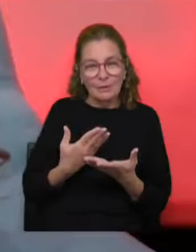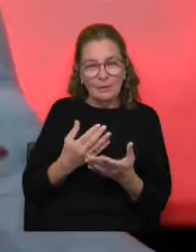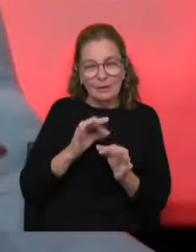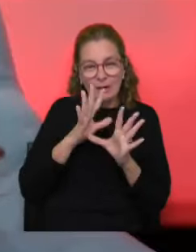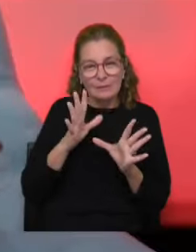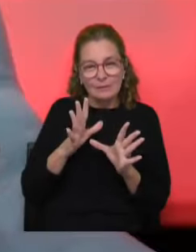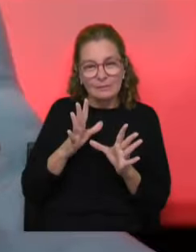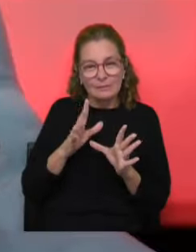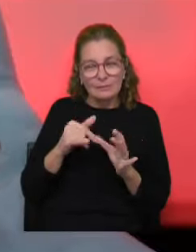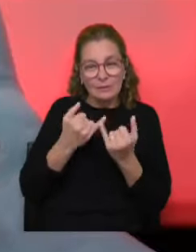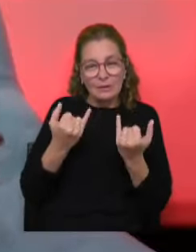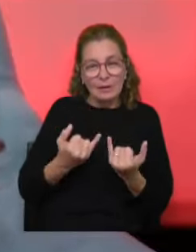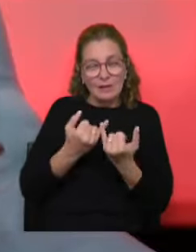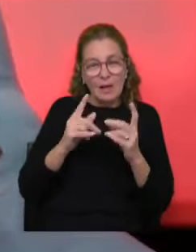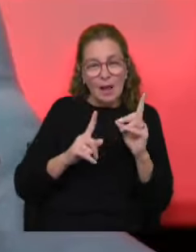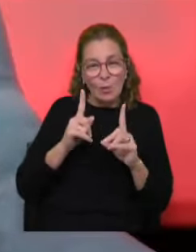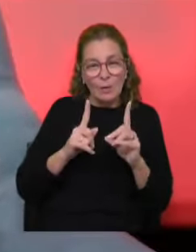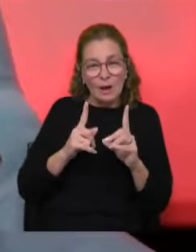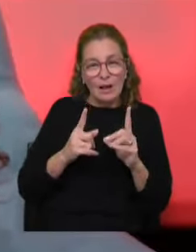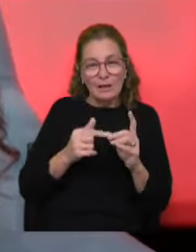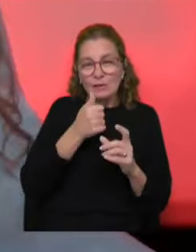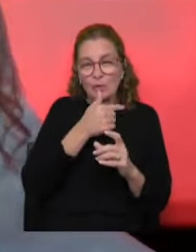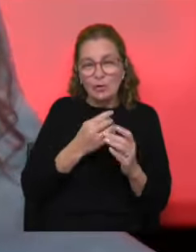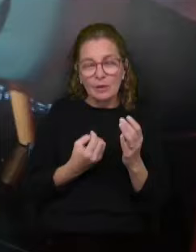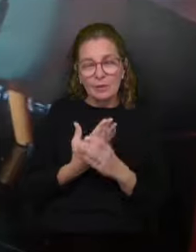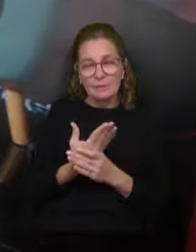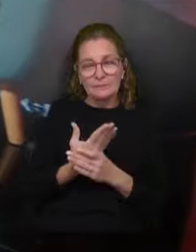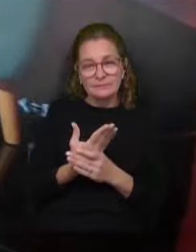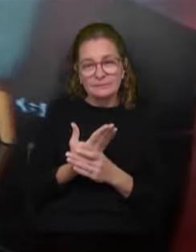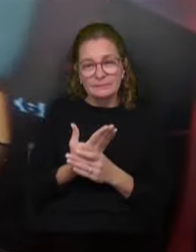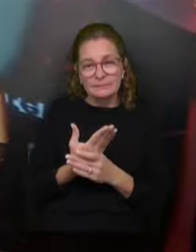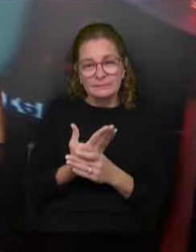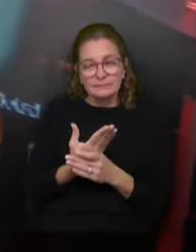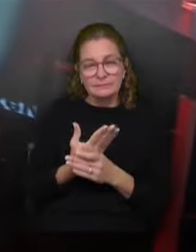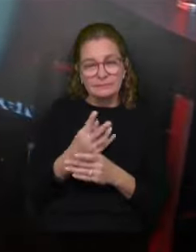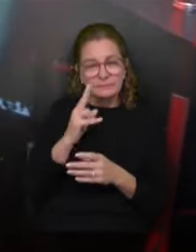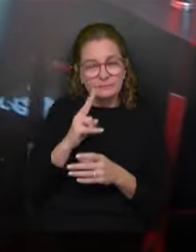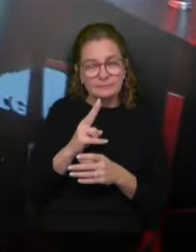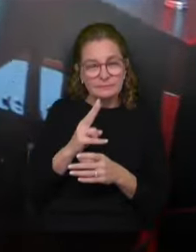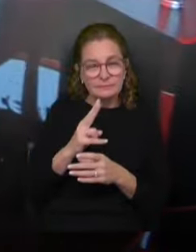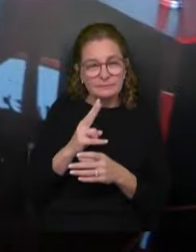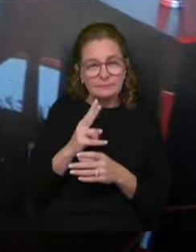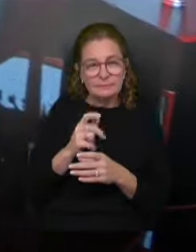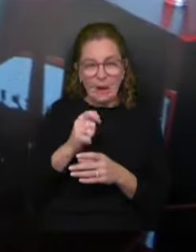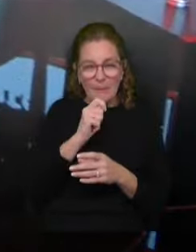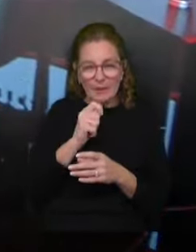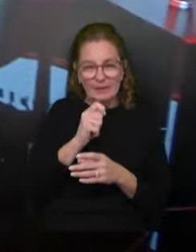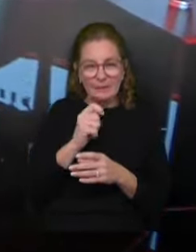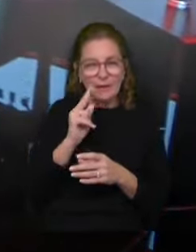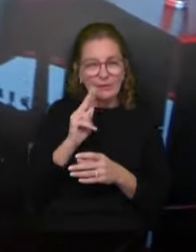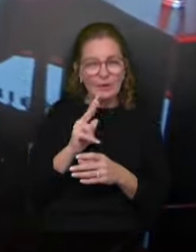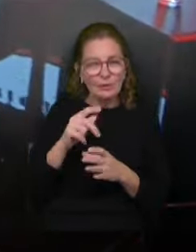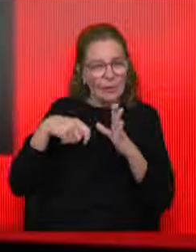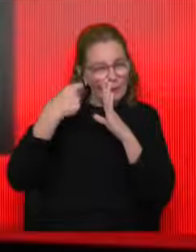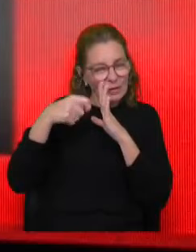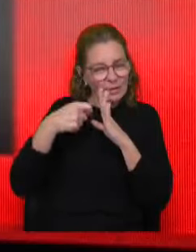¿no? Todos los días hay una historia nueva. Ingrid, viendo la gacetilla de prensa y viendo los materiales